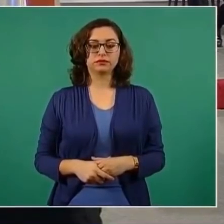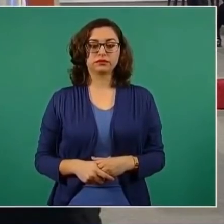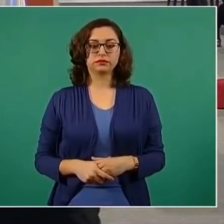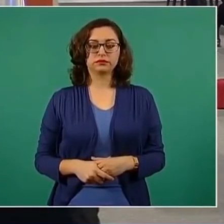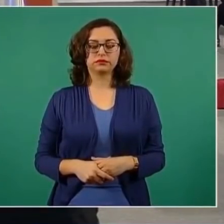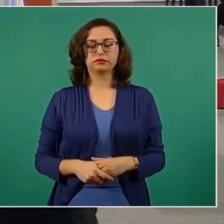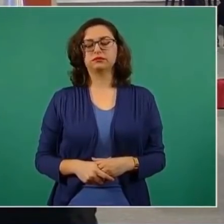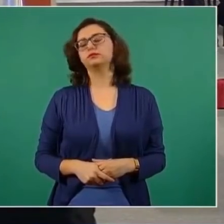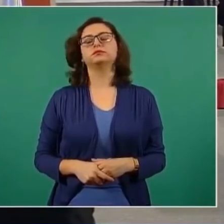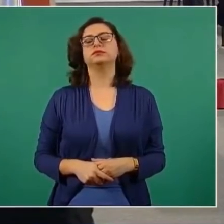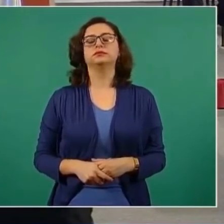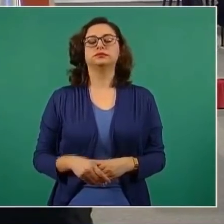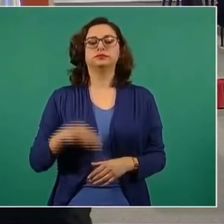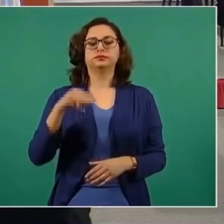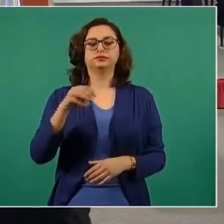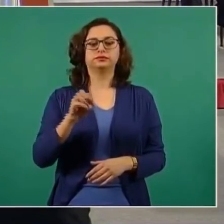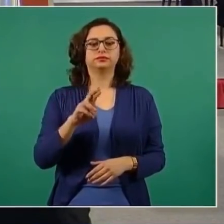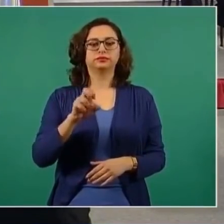Morena,